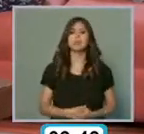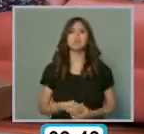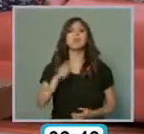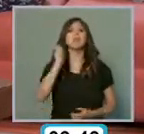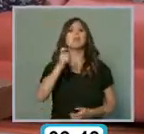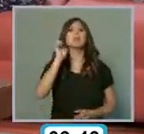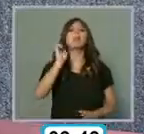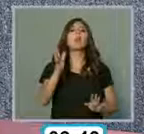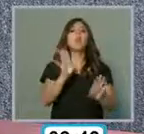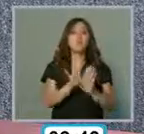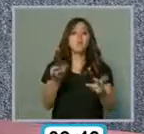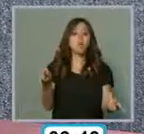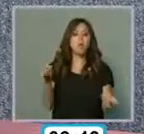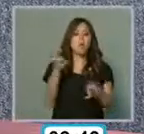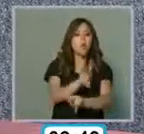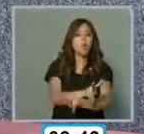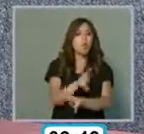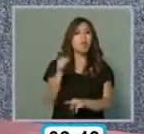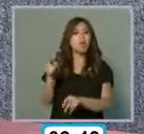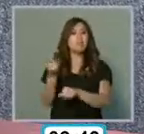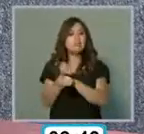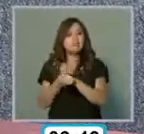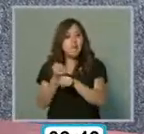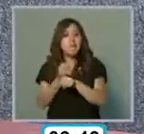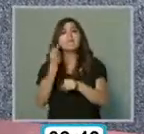Claro. tú decías, y la rosa como una